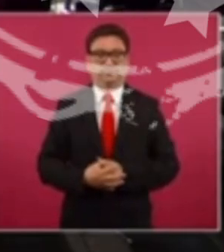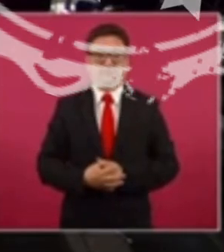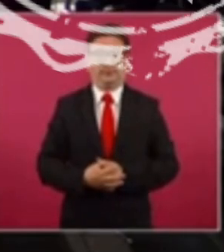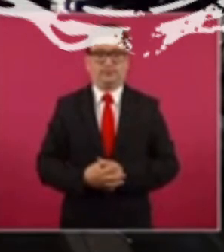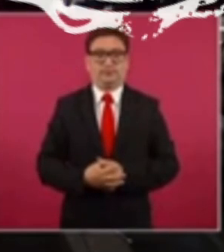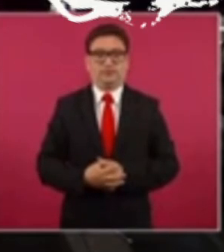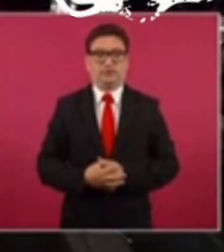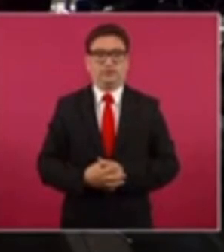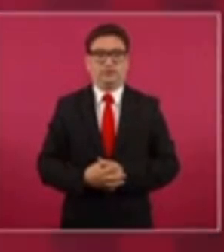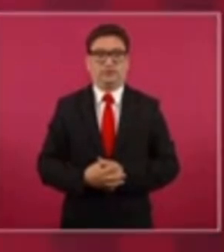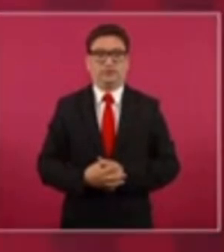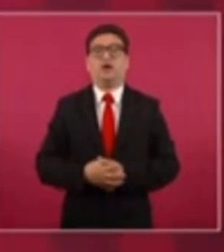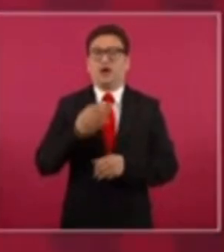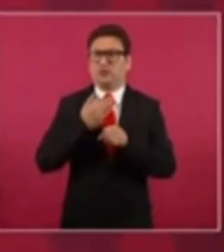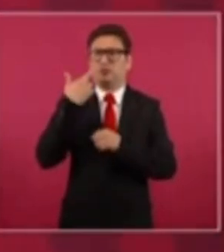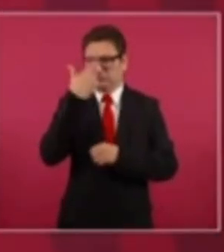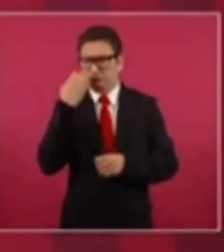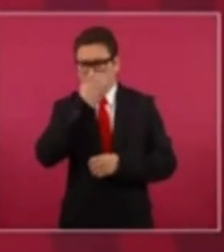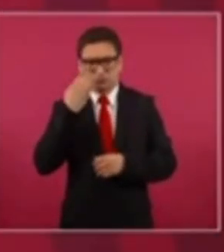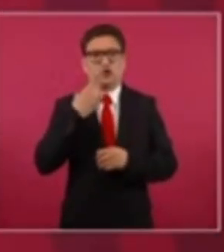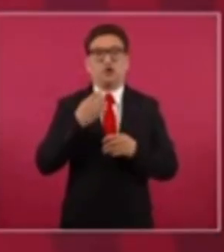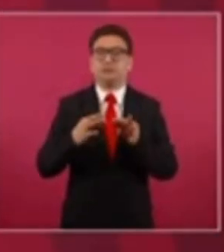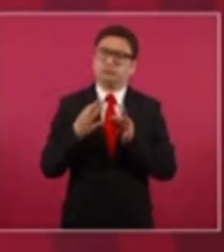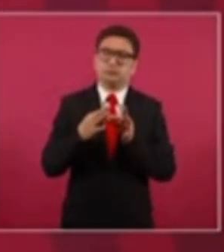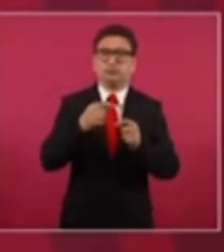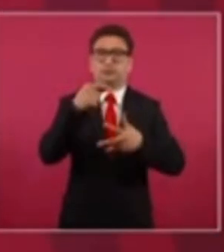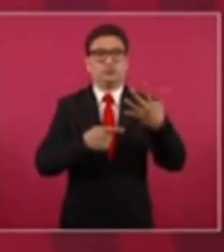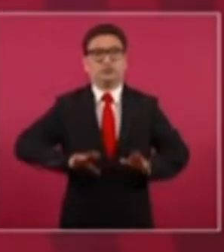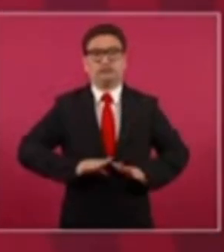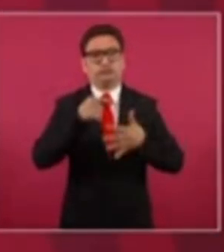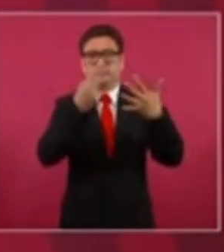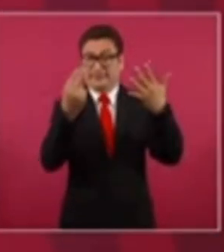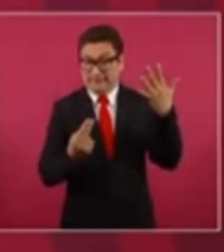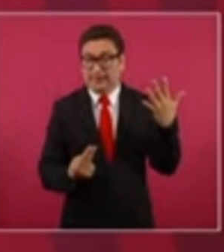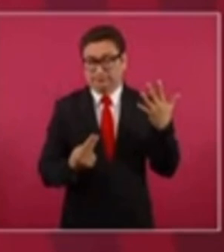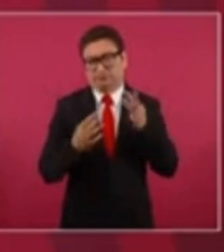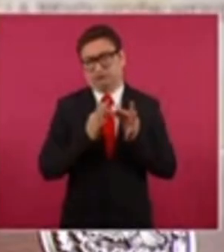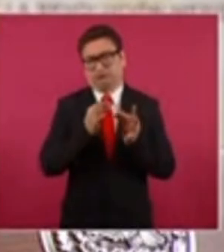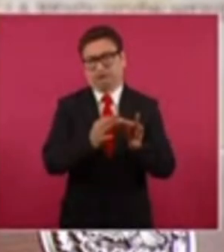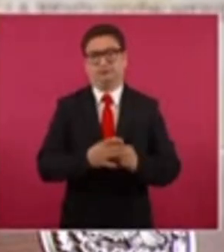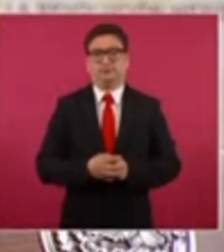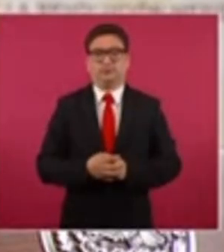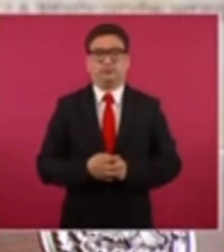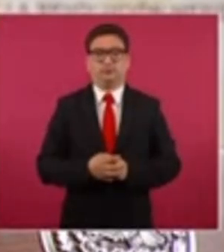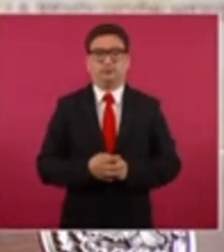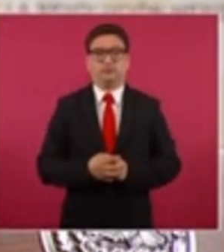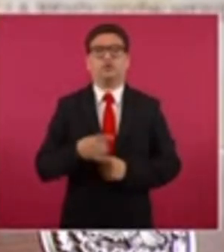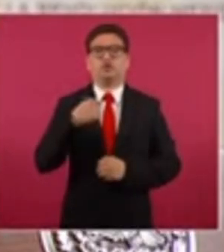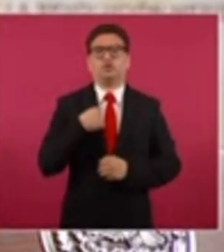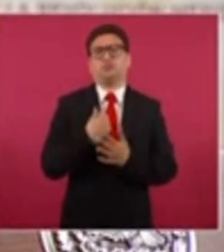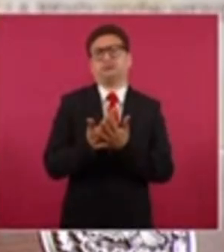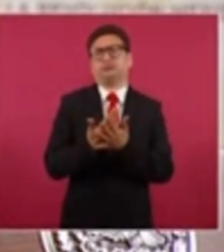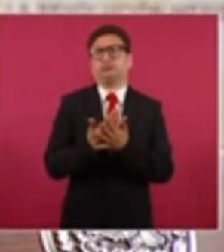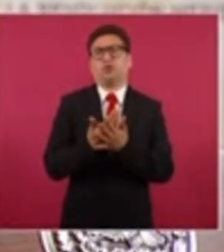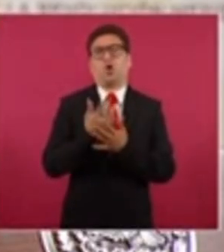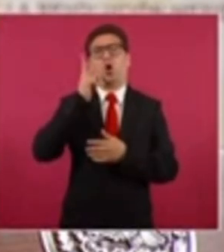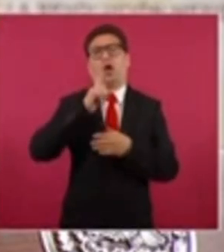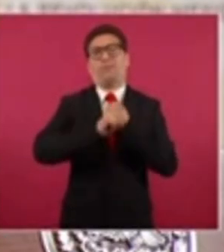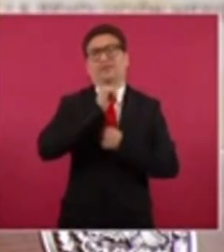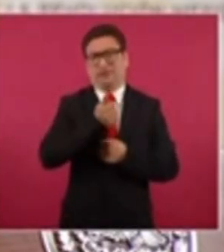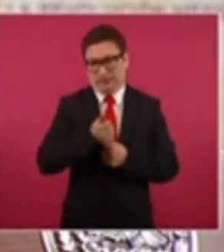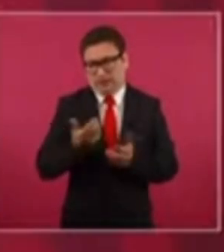Está haciendo una revisión, se está cumpliendo con todos los requisitos y yo espero que no vaya a haber ningún